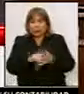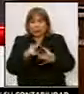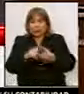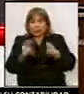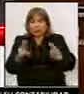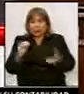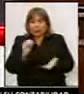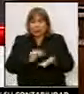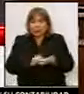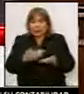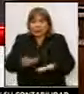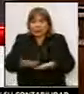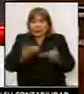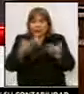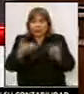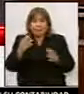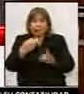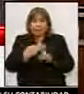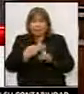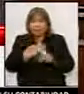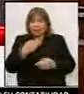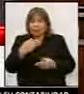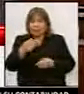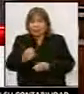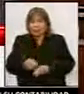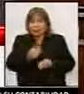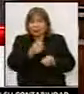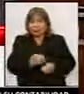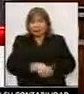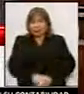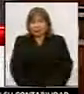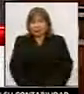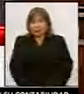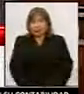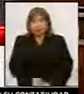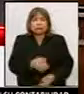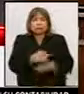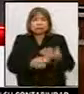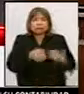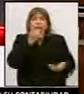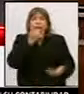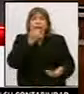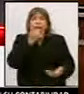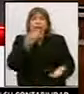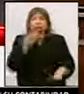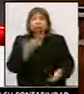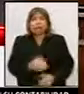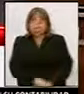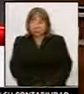para entregarlo a medianos y grandes agricultores. ¿Qué es lo que ha pasado?